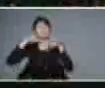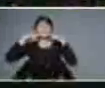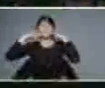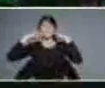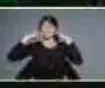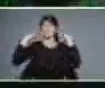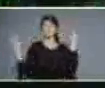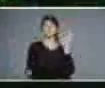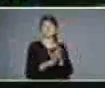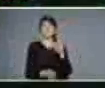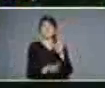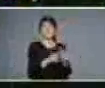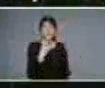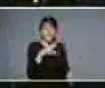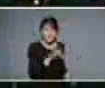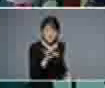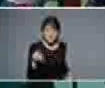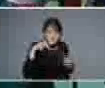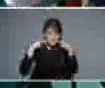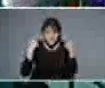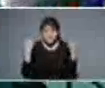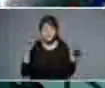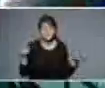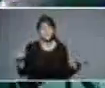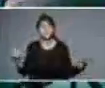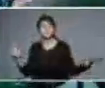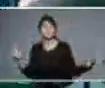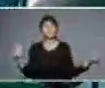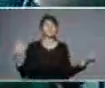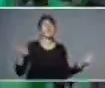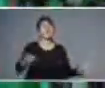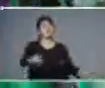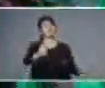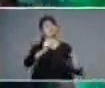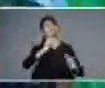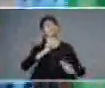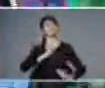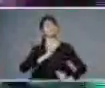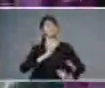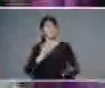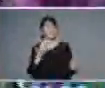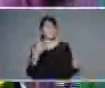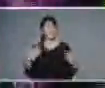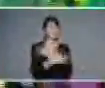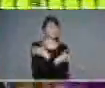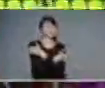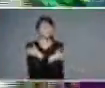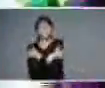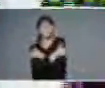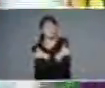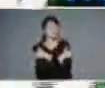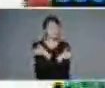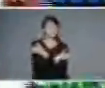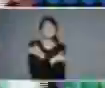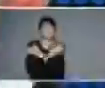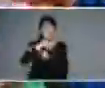sonríe dime que sí Dame dame un abrazo que ya